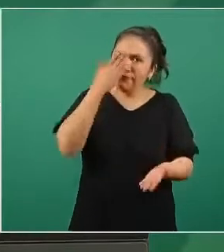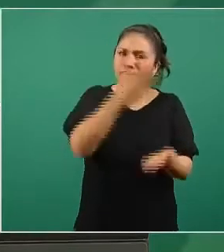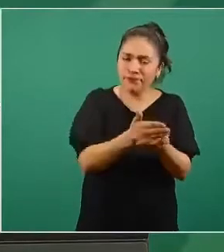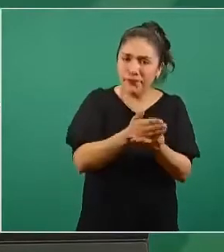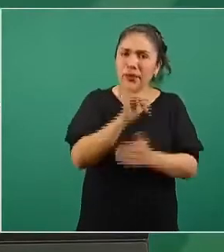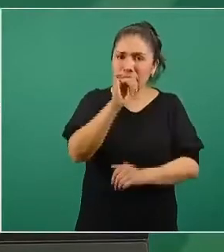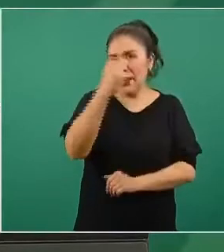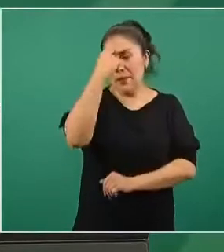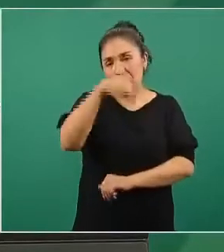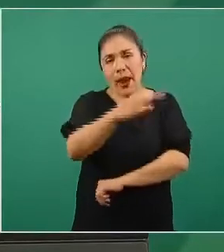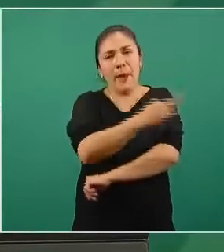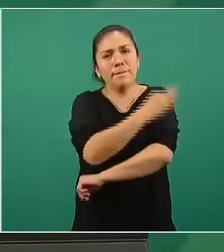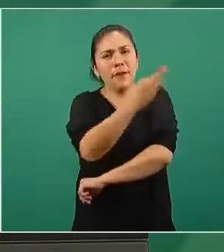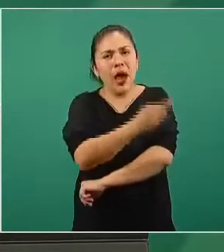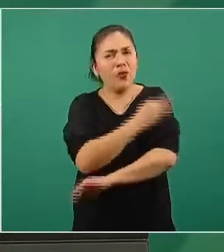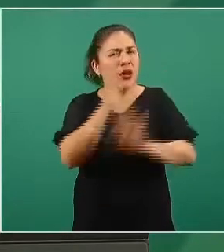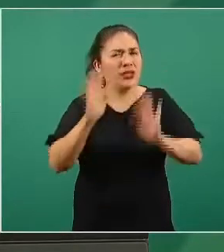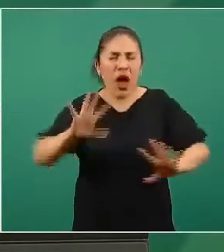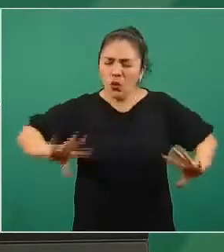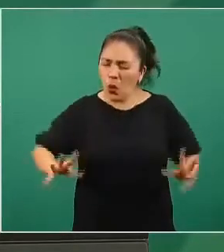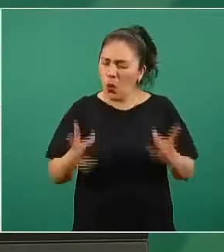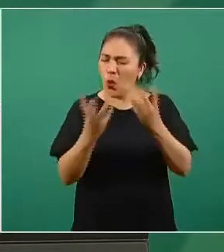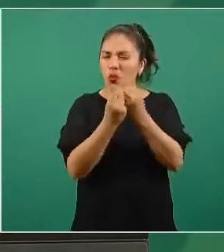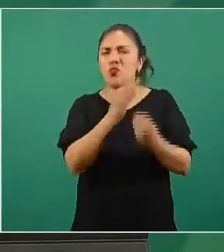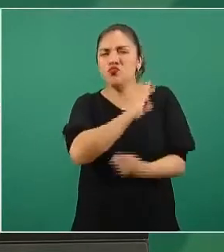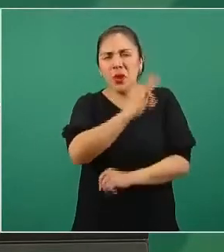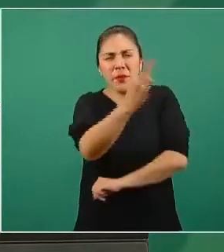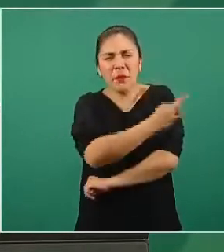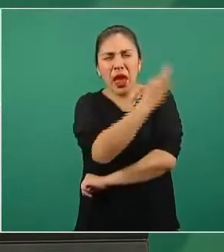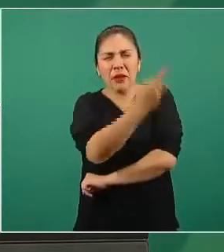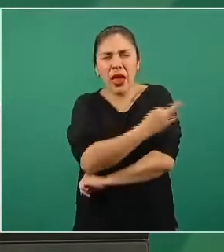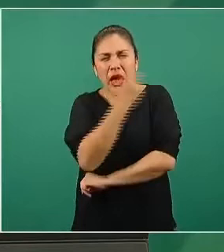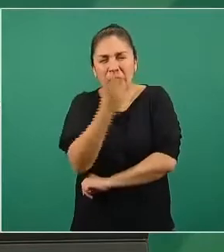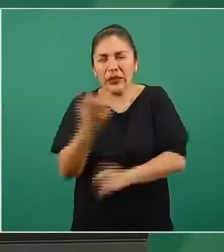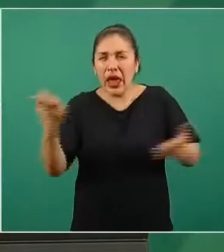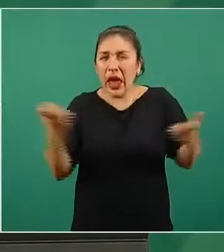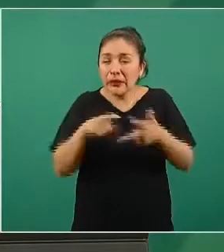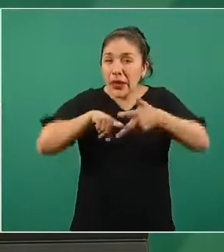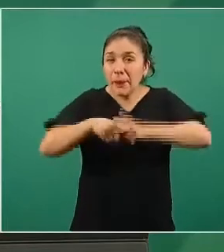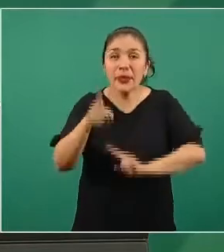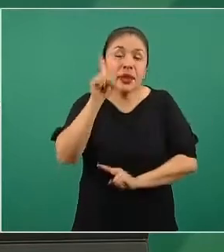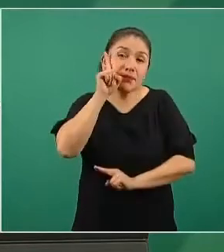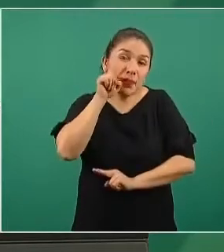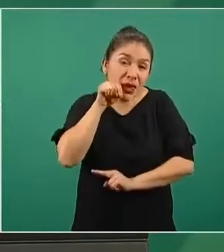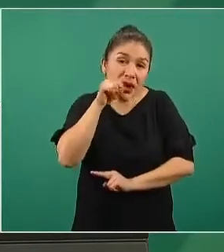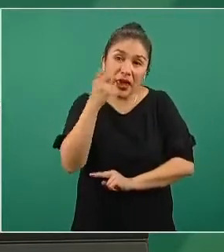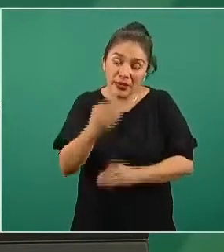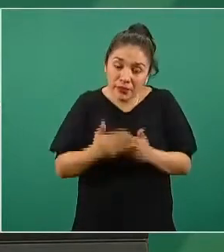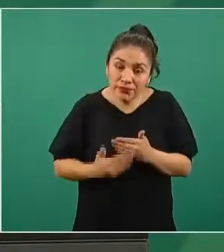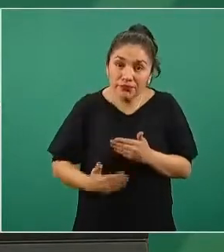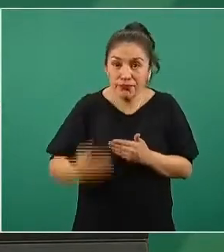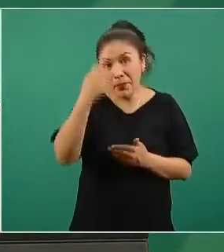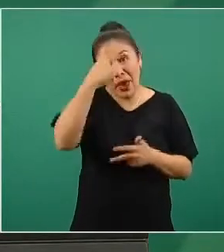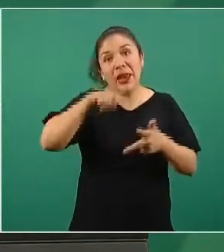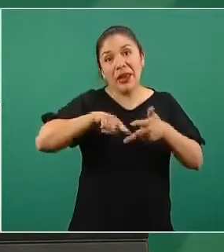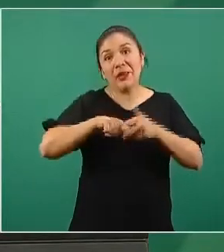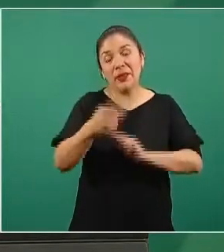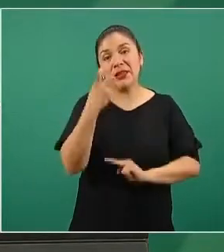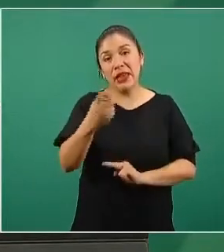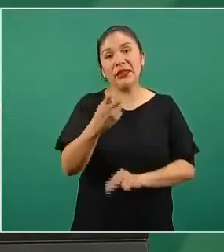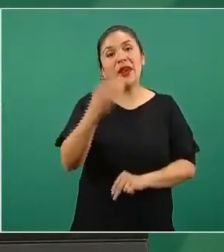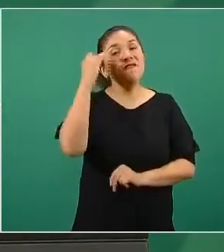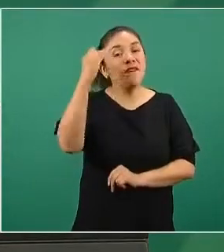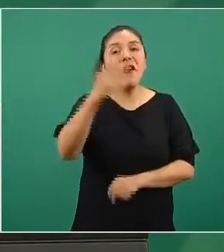se apliquen todas las vacunas que se tiene definido aplicar en este inicio de la